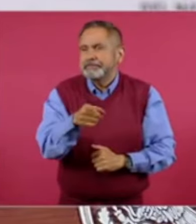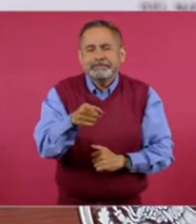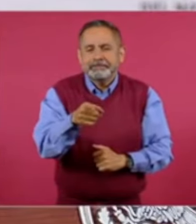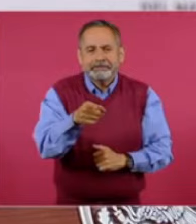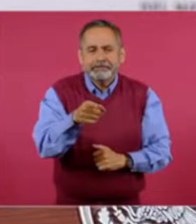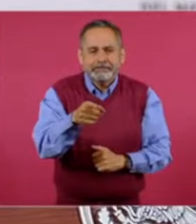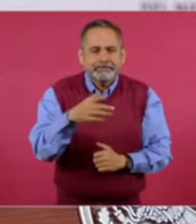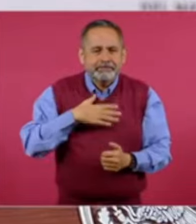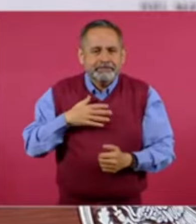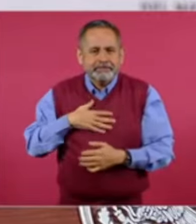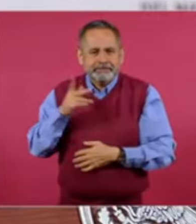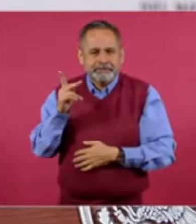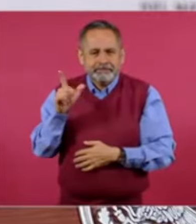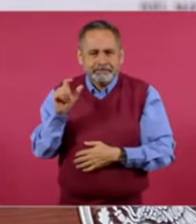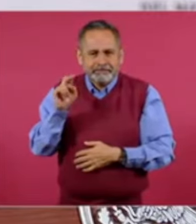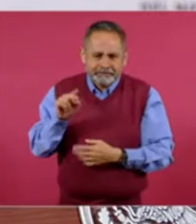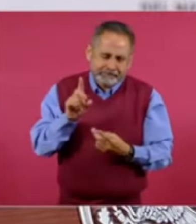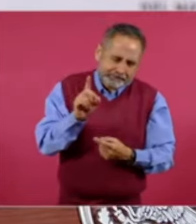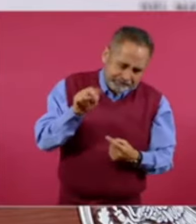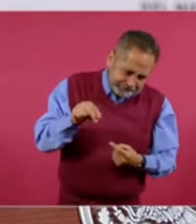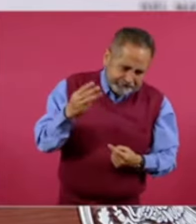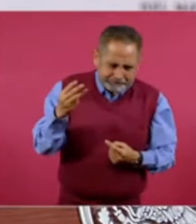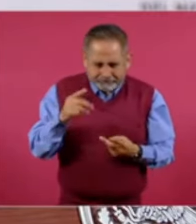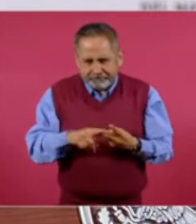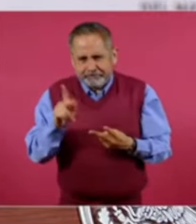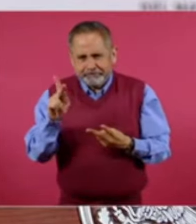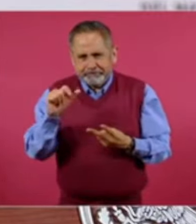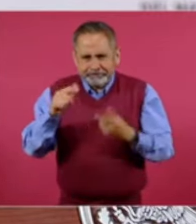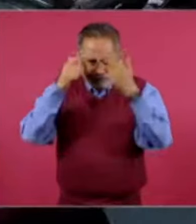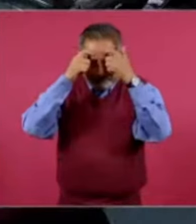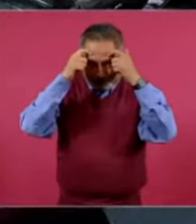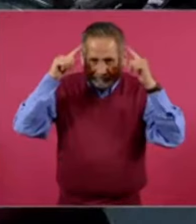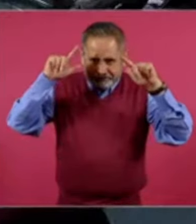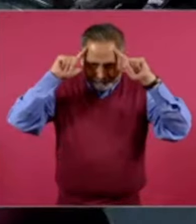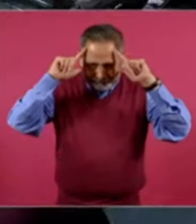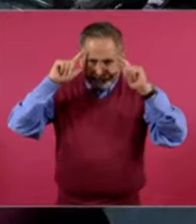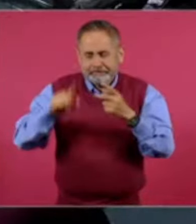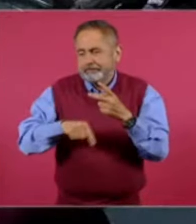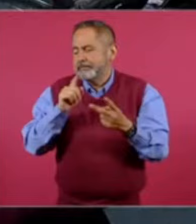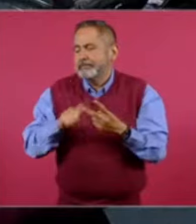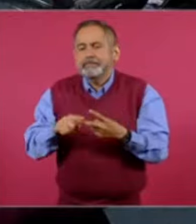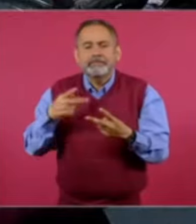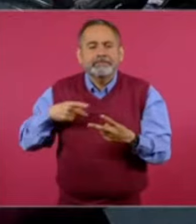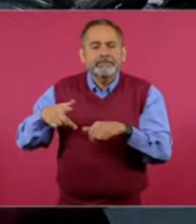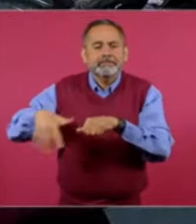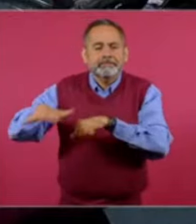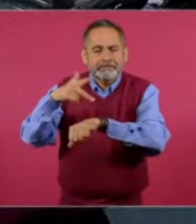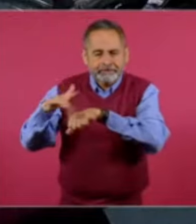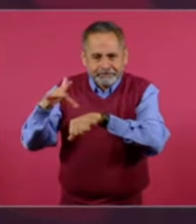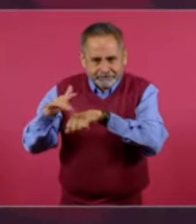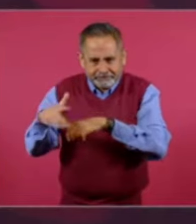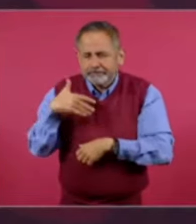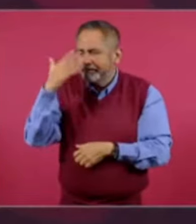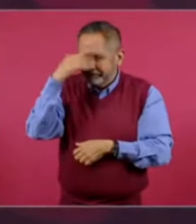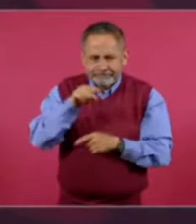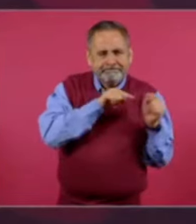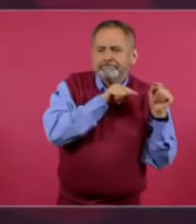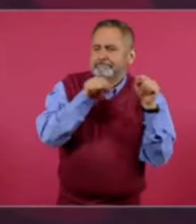tenemos el plan DN3, el plan Marina, la gente de Chalco, ¿sí?, sabe que ahí